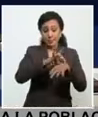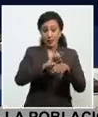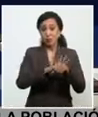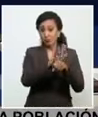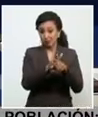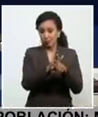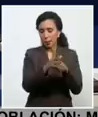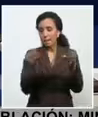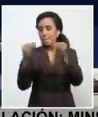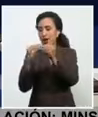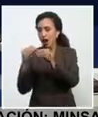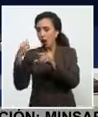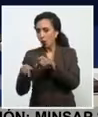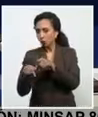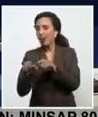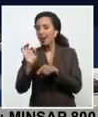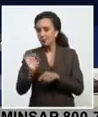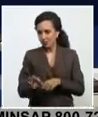y 18,